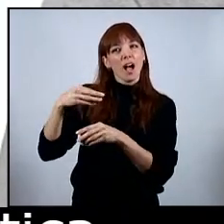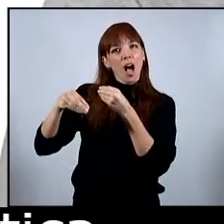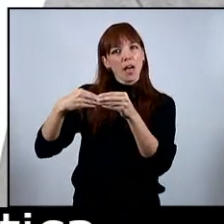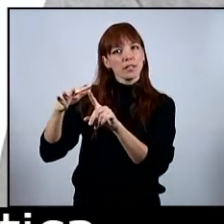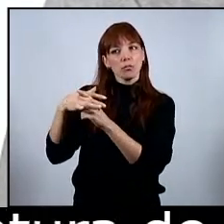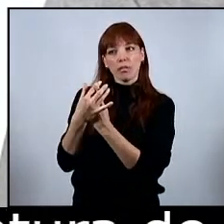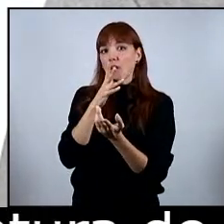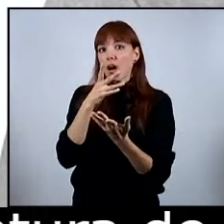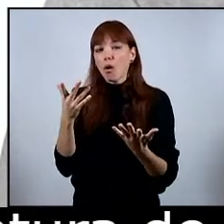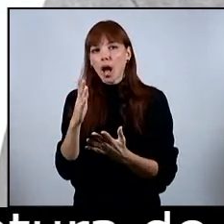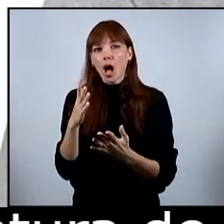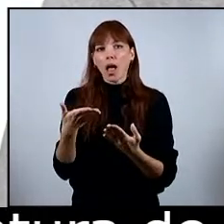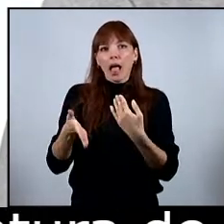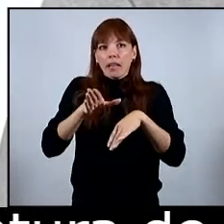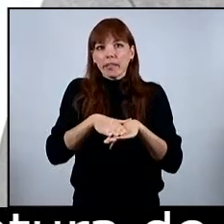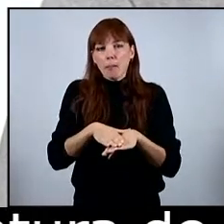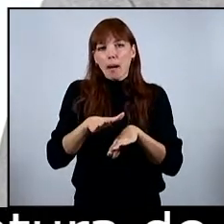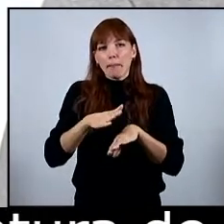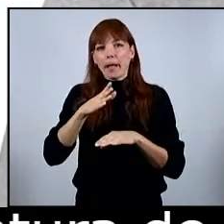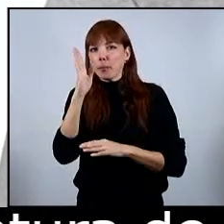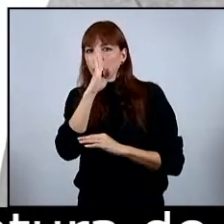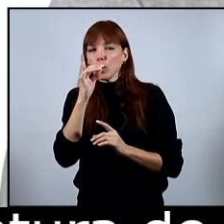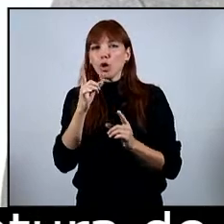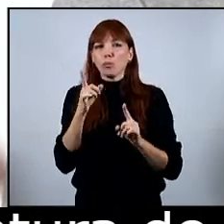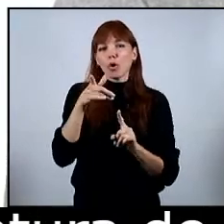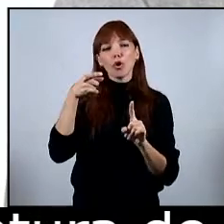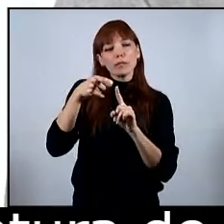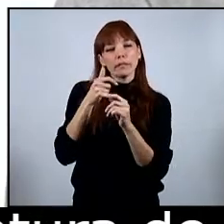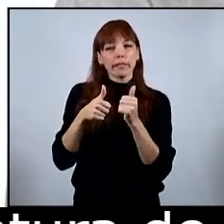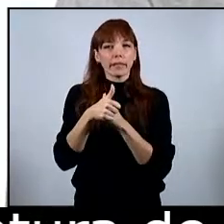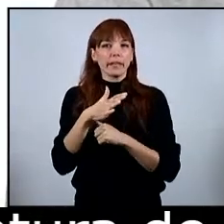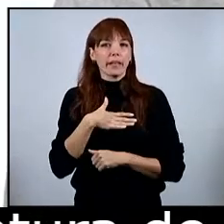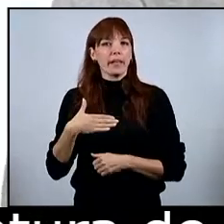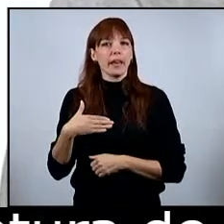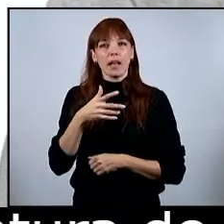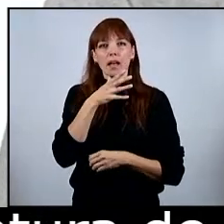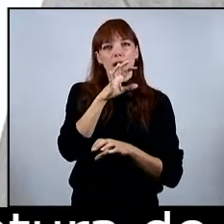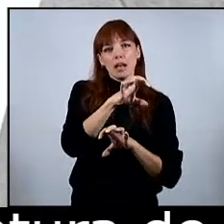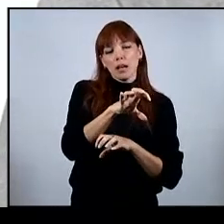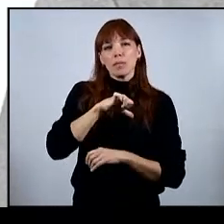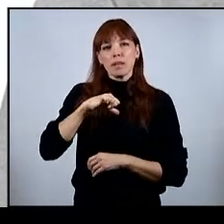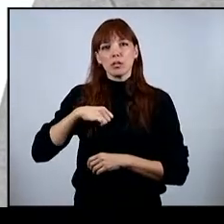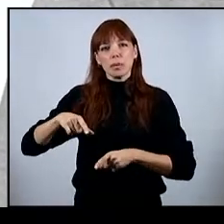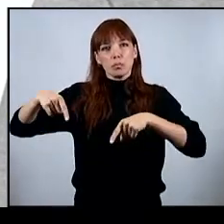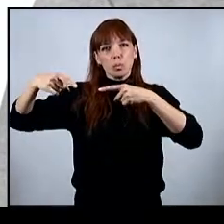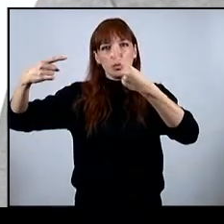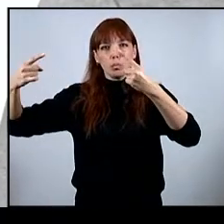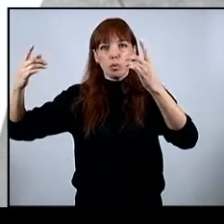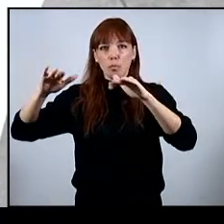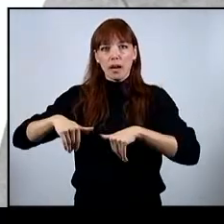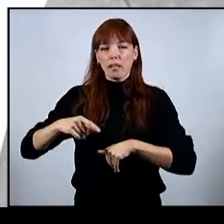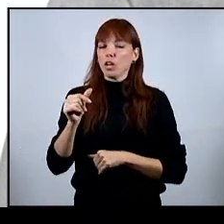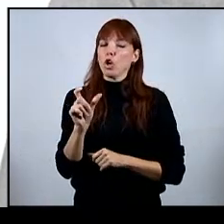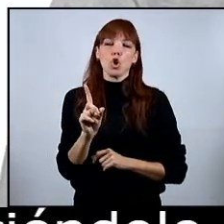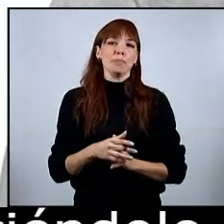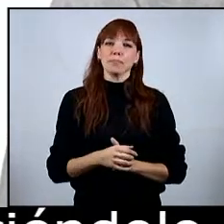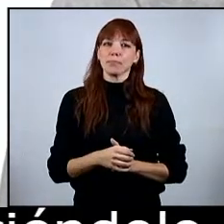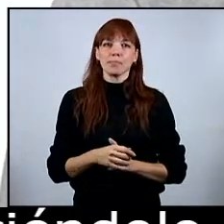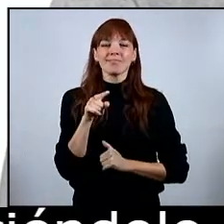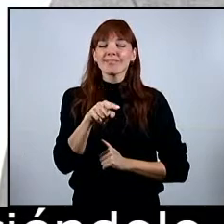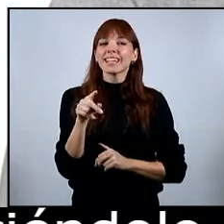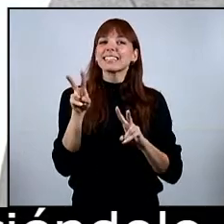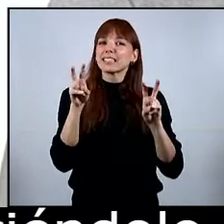intentando buscar enfrentamiento entre comunidades autónomas y reduciéndolo a la mínima expresión, que en este caso es dinero. Esto es mucho más